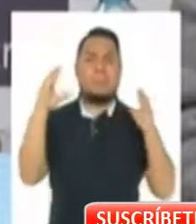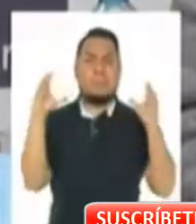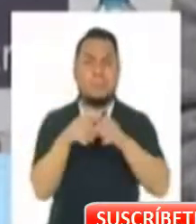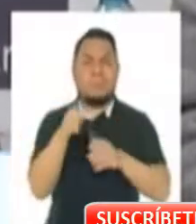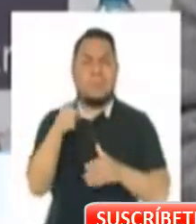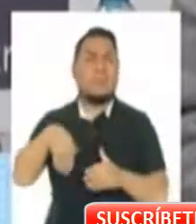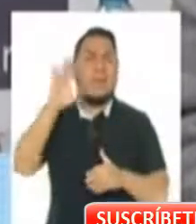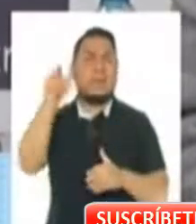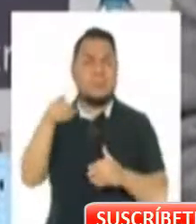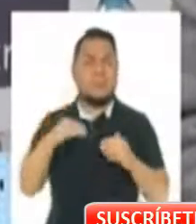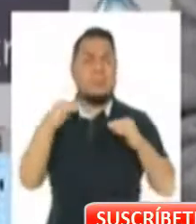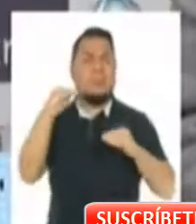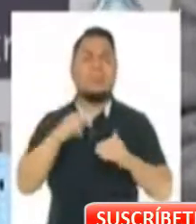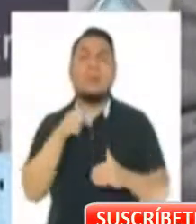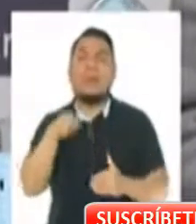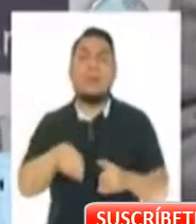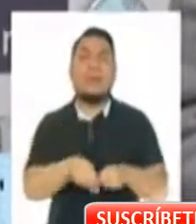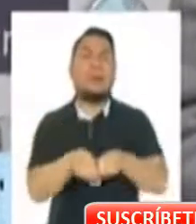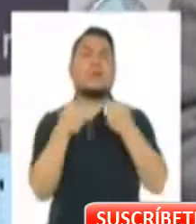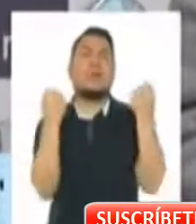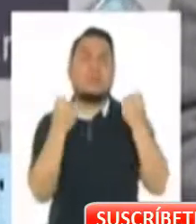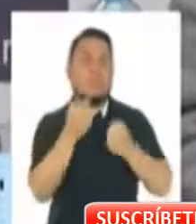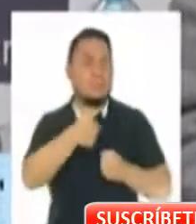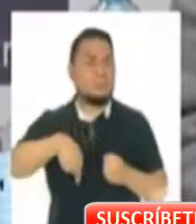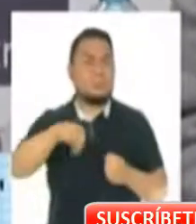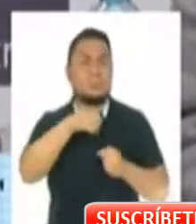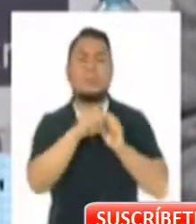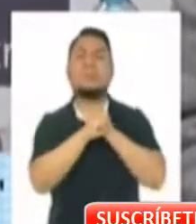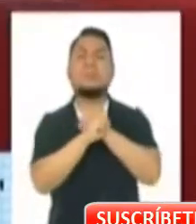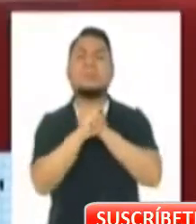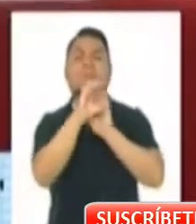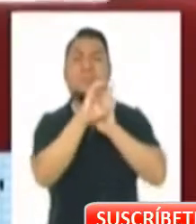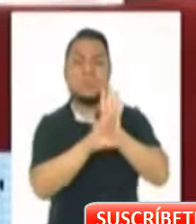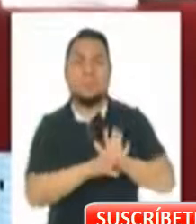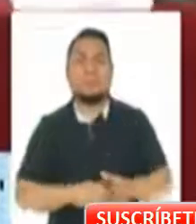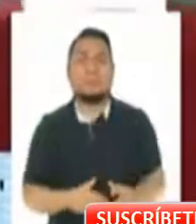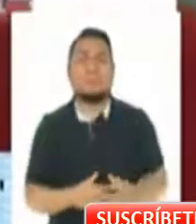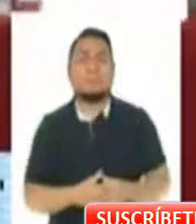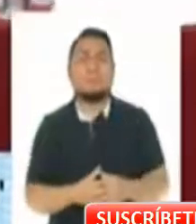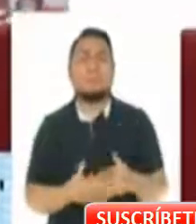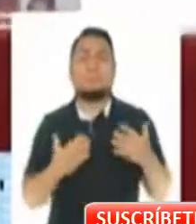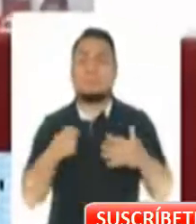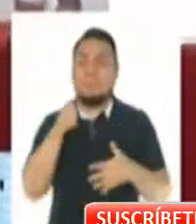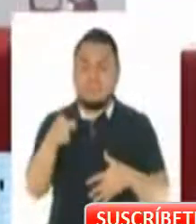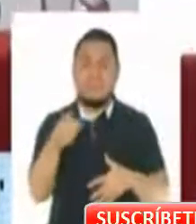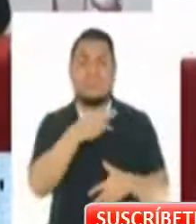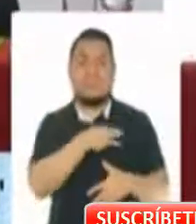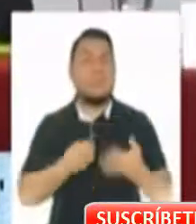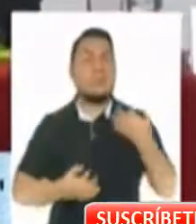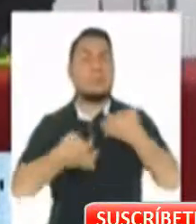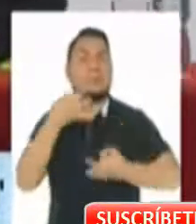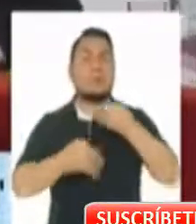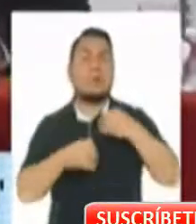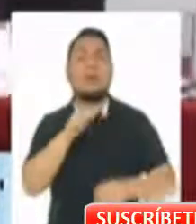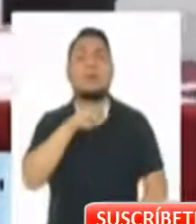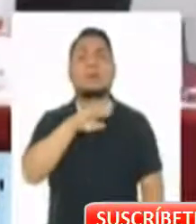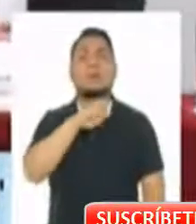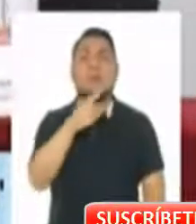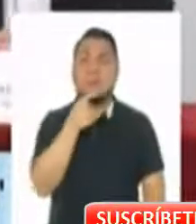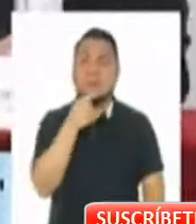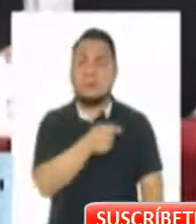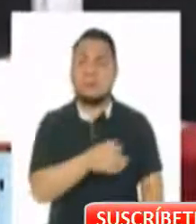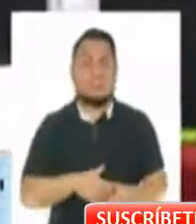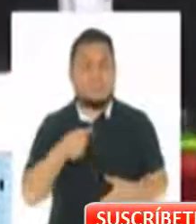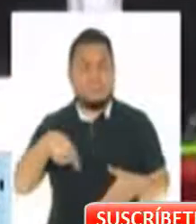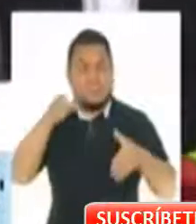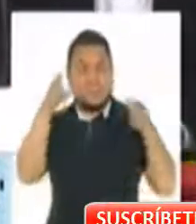del Estado, porque eso rompe con nuestro sistema constitucional. Por su parte, el ministro de Justicia, Aníbal Torres, rechazó que